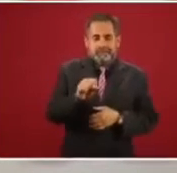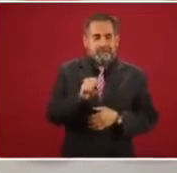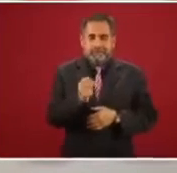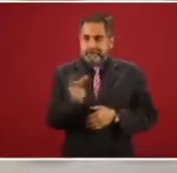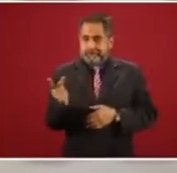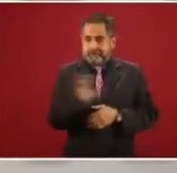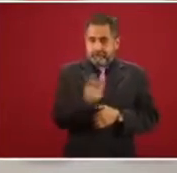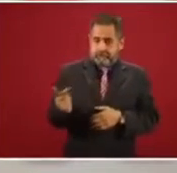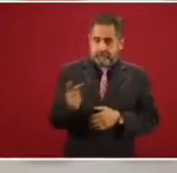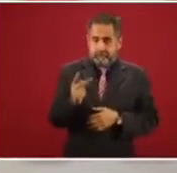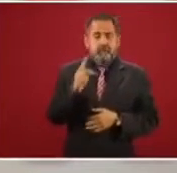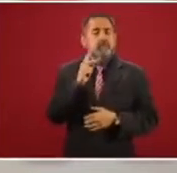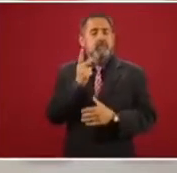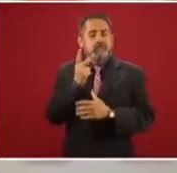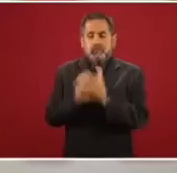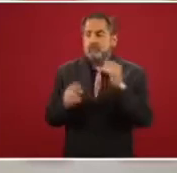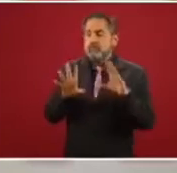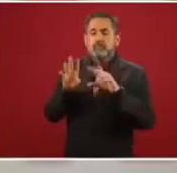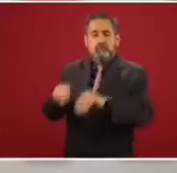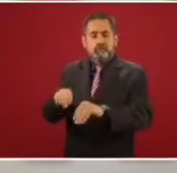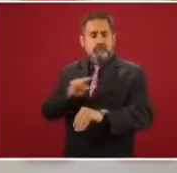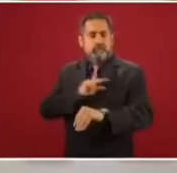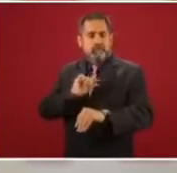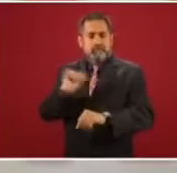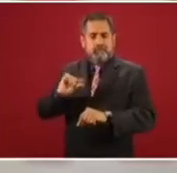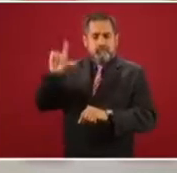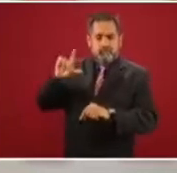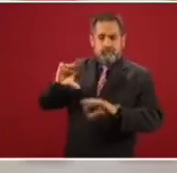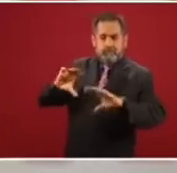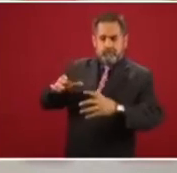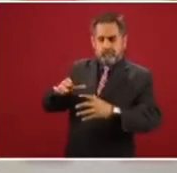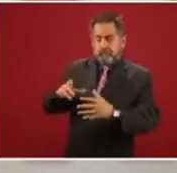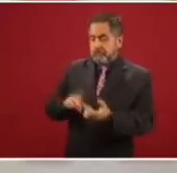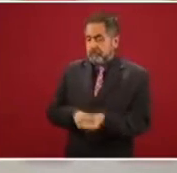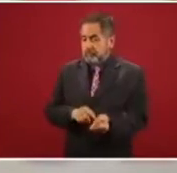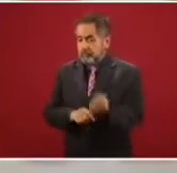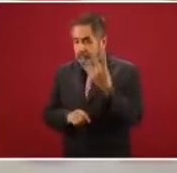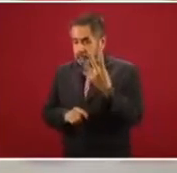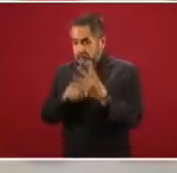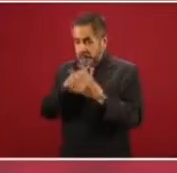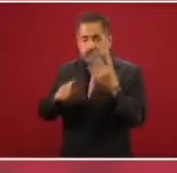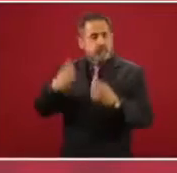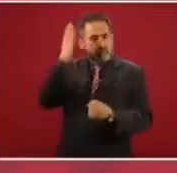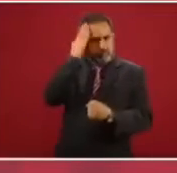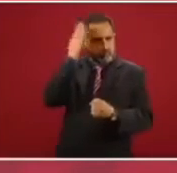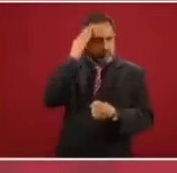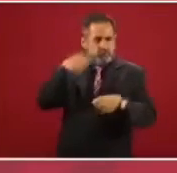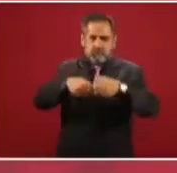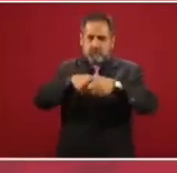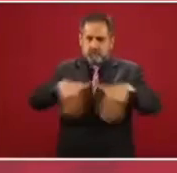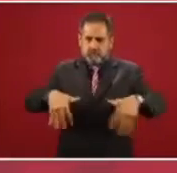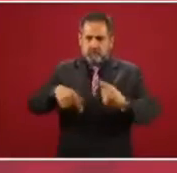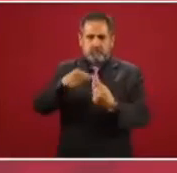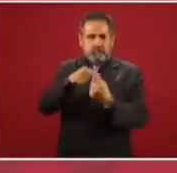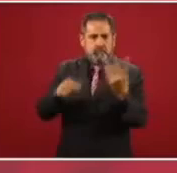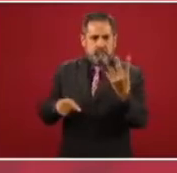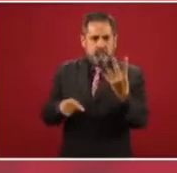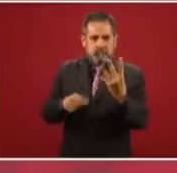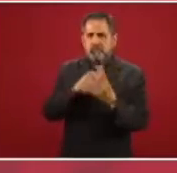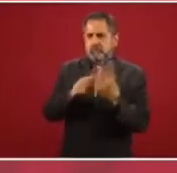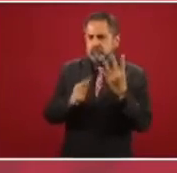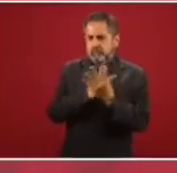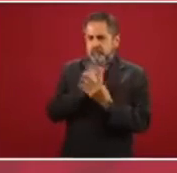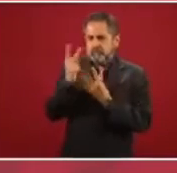planteando efectivamente qué es un modelo de especialidades que a las cuatro especialidades troncales que se tienen el programa